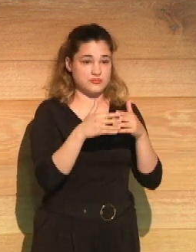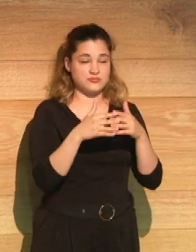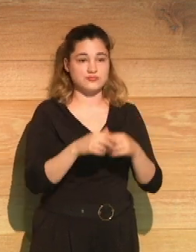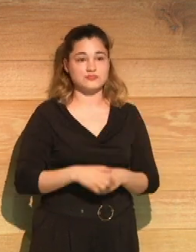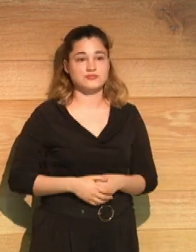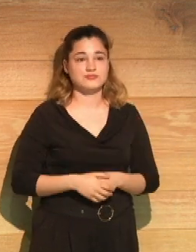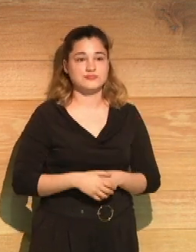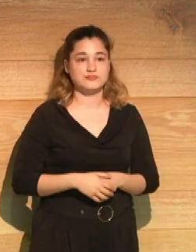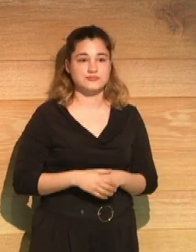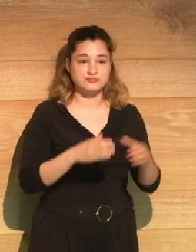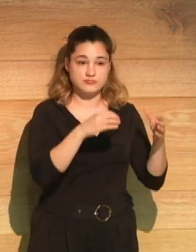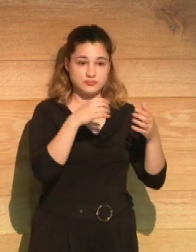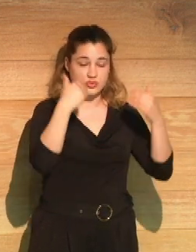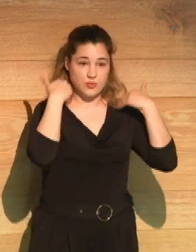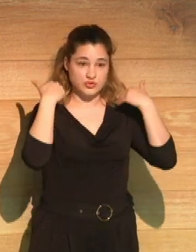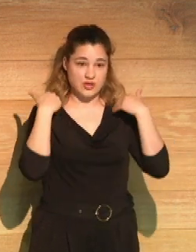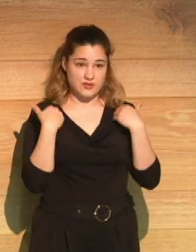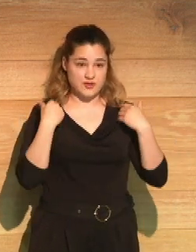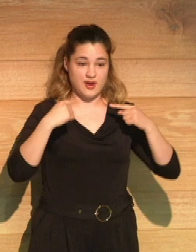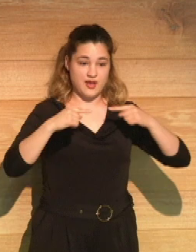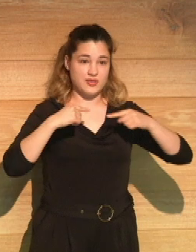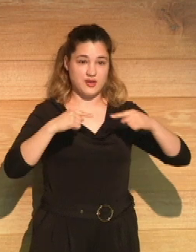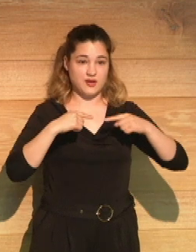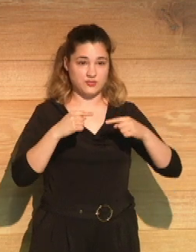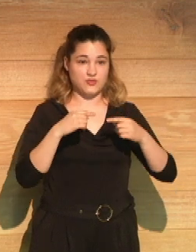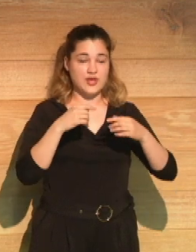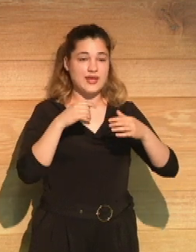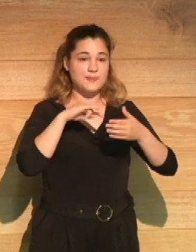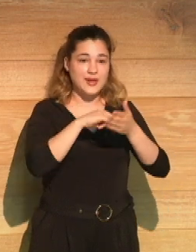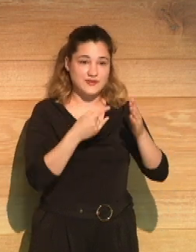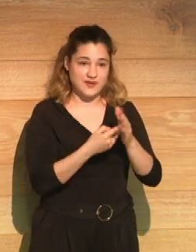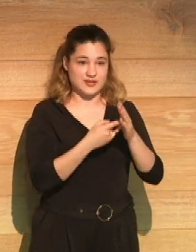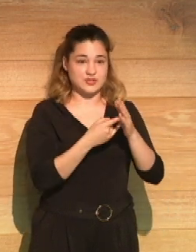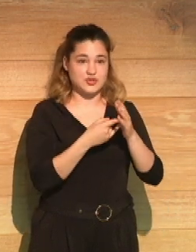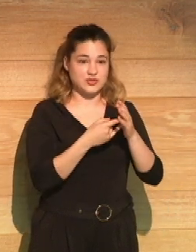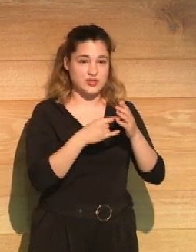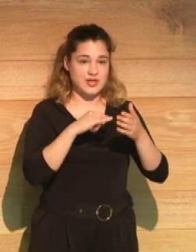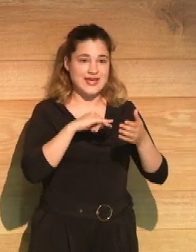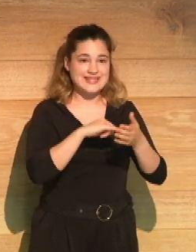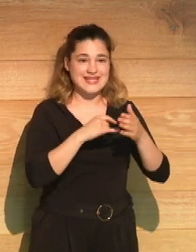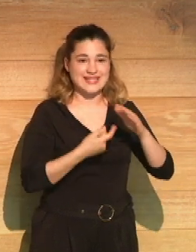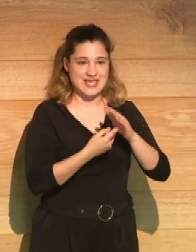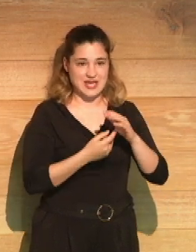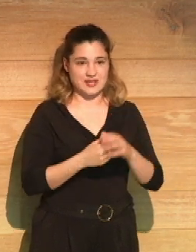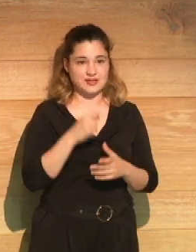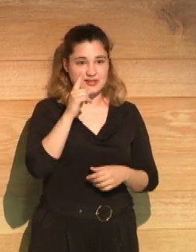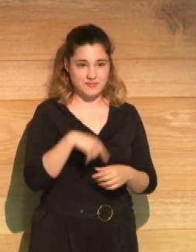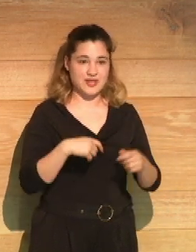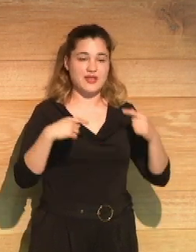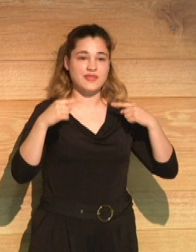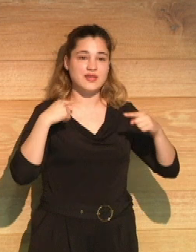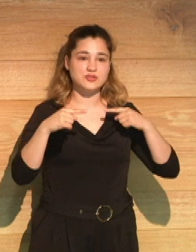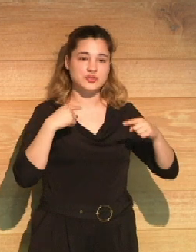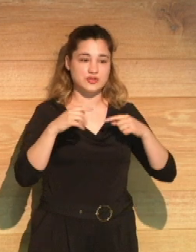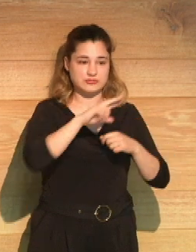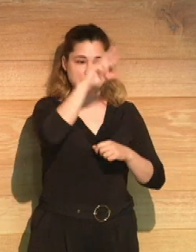ha ejercido liderazgo en términos de planificación estratégica, detección de necesidades organizacionales y